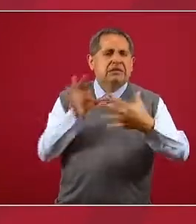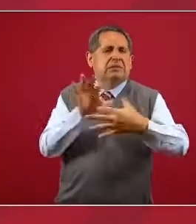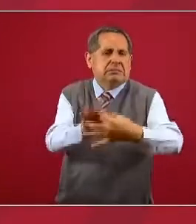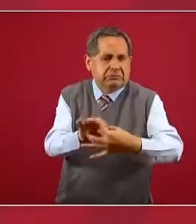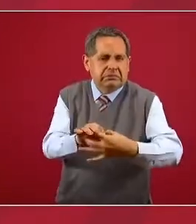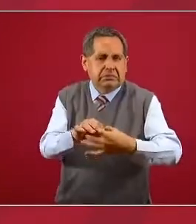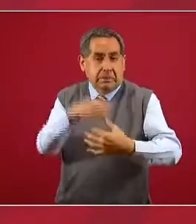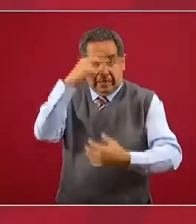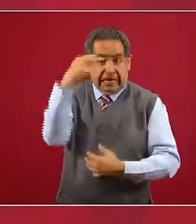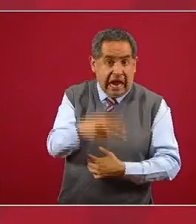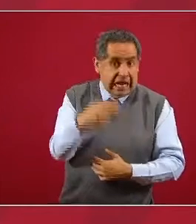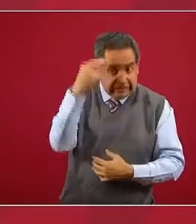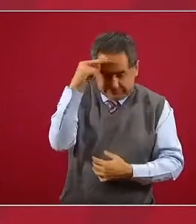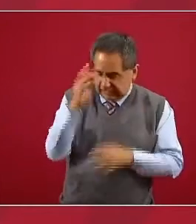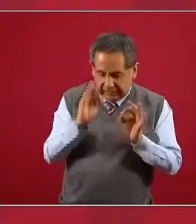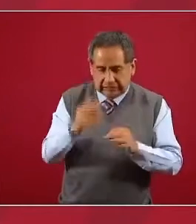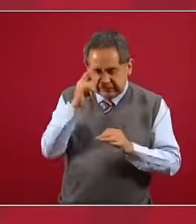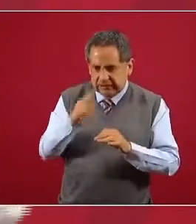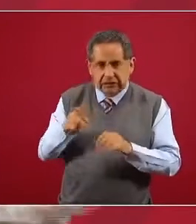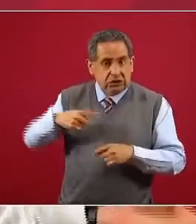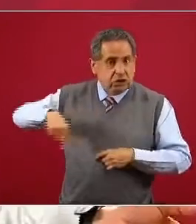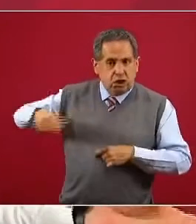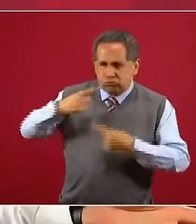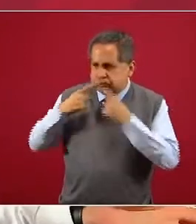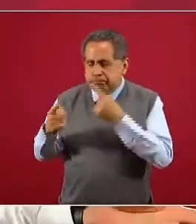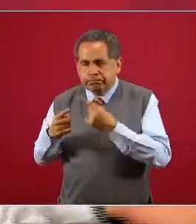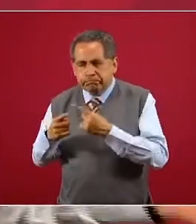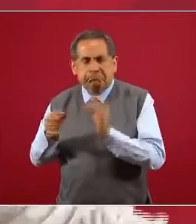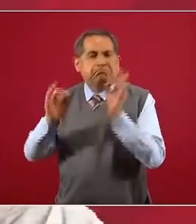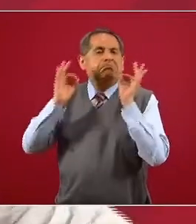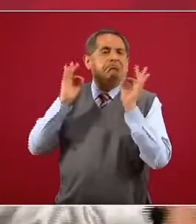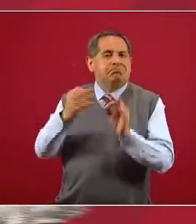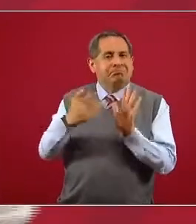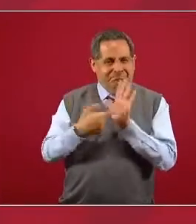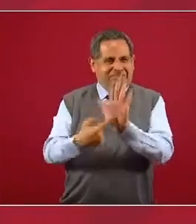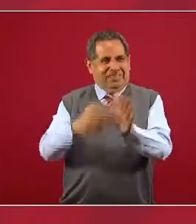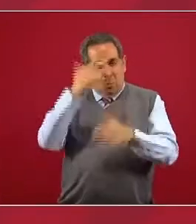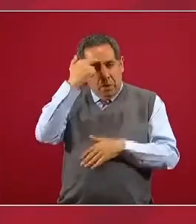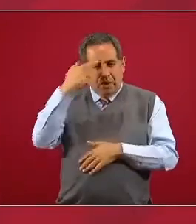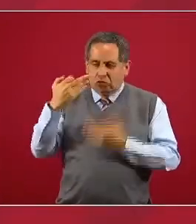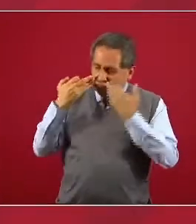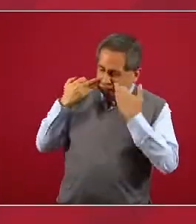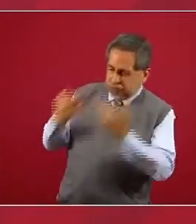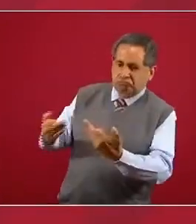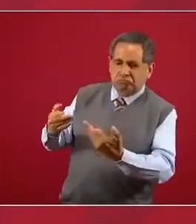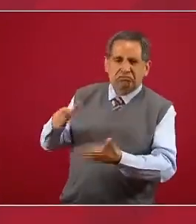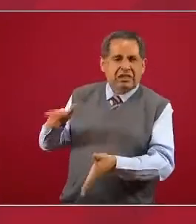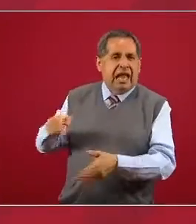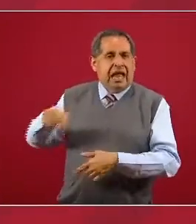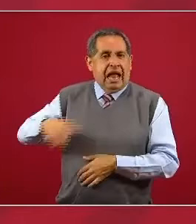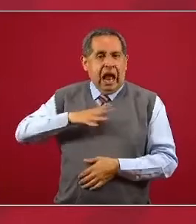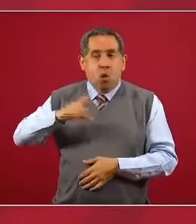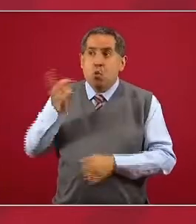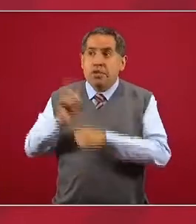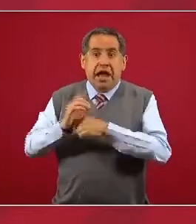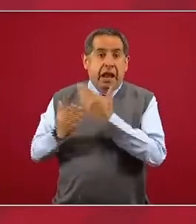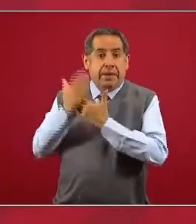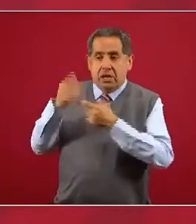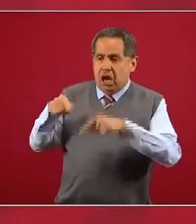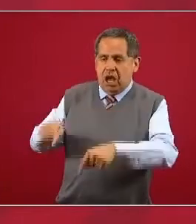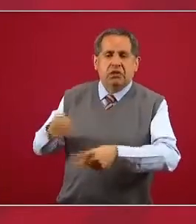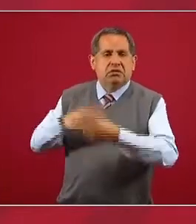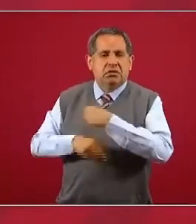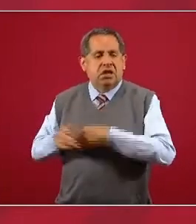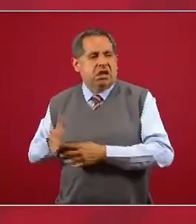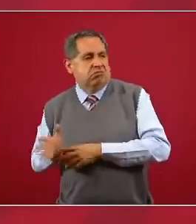privadas mexicanas. El resultado lo vimos a la vista, aquí se presentó en una conferencia matutina cuando